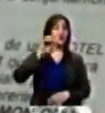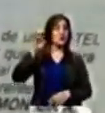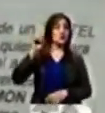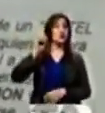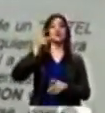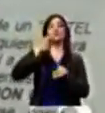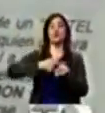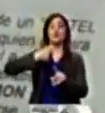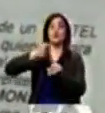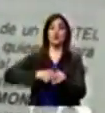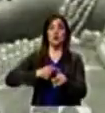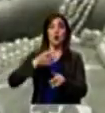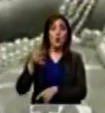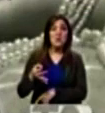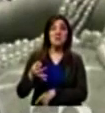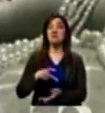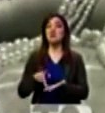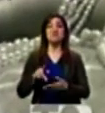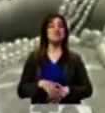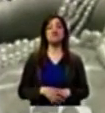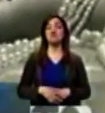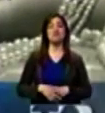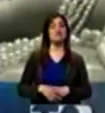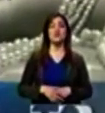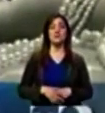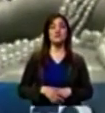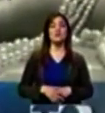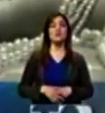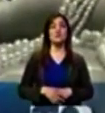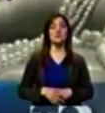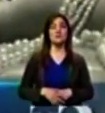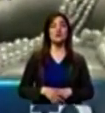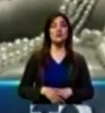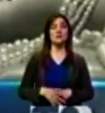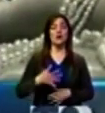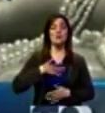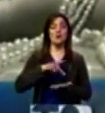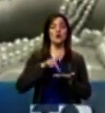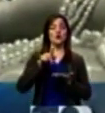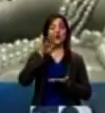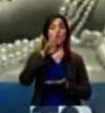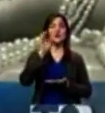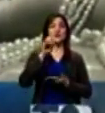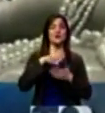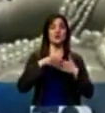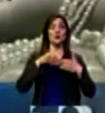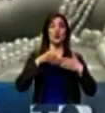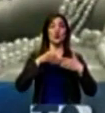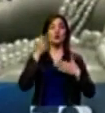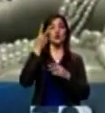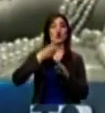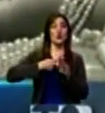$200 mensuales y nunca le cumplieron. Ni siquiera eso nos canceló, por lo menos a mí me canceló nada más que $40 durante